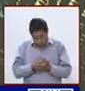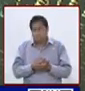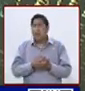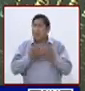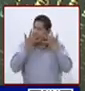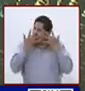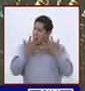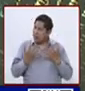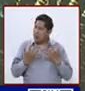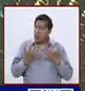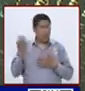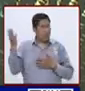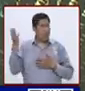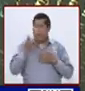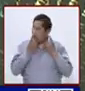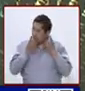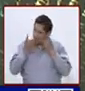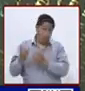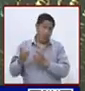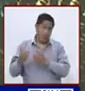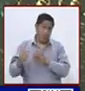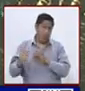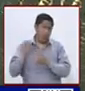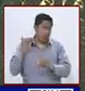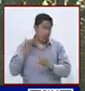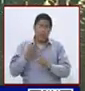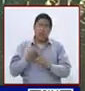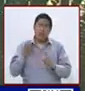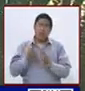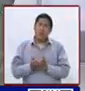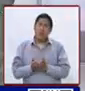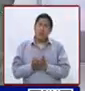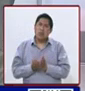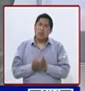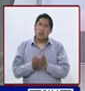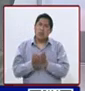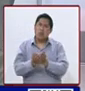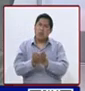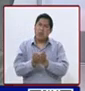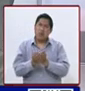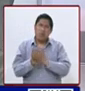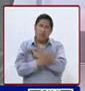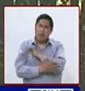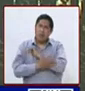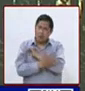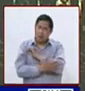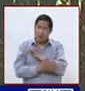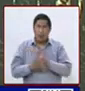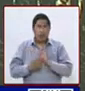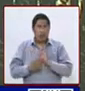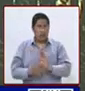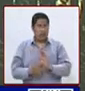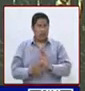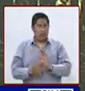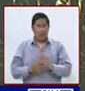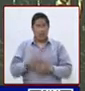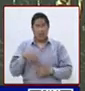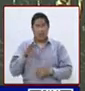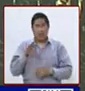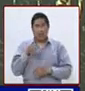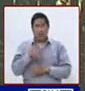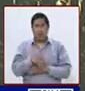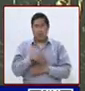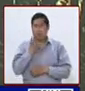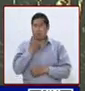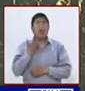más triste de todo, porque esta es una denuncia que nos ha llegado desde Copacabana. Sí. Y lo estamos presentando en el especial de las 21 horas.